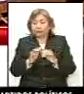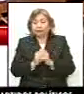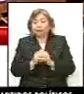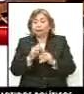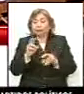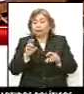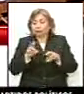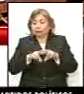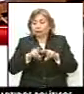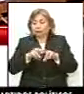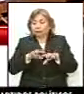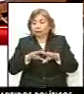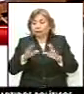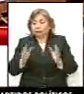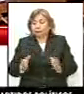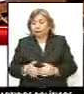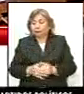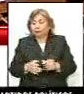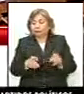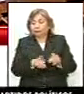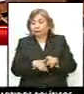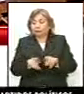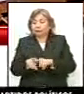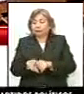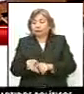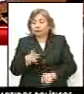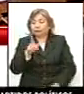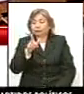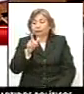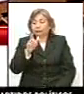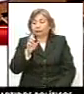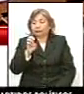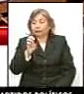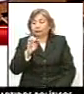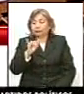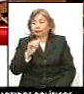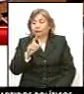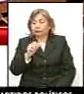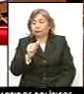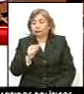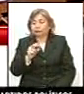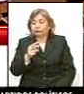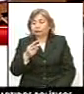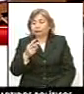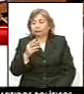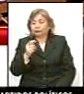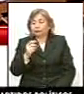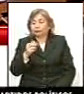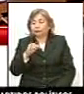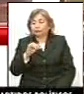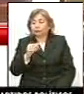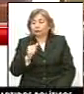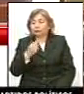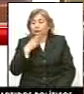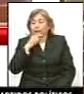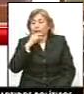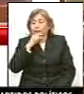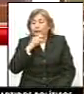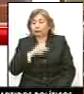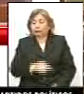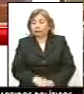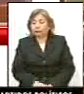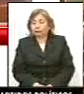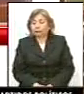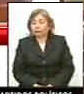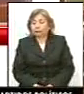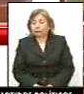mesa directiva, como es Leila Chiguán, Segundo Tapia y la congresista Jenny Vizcató. Señores